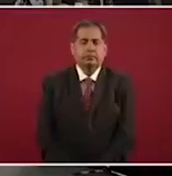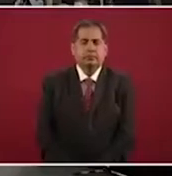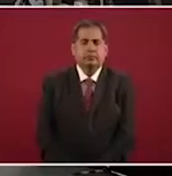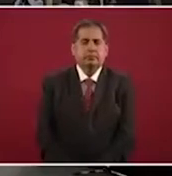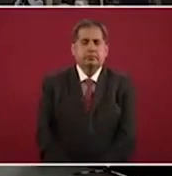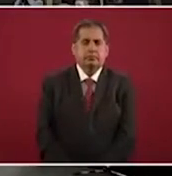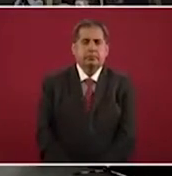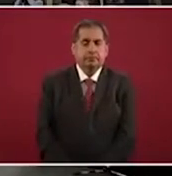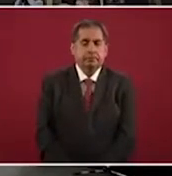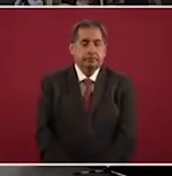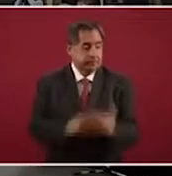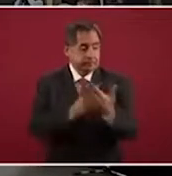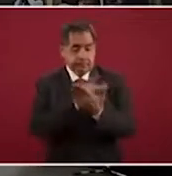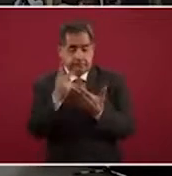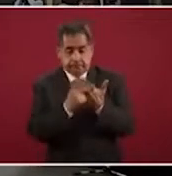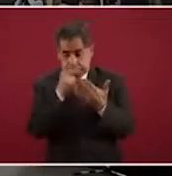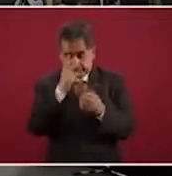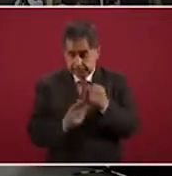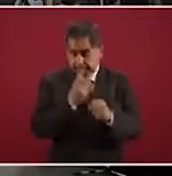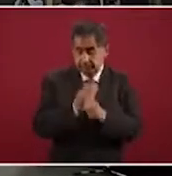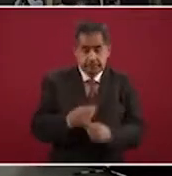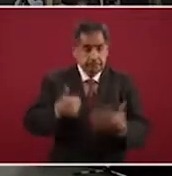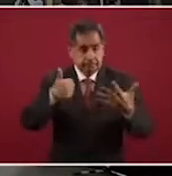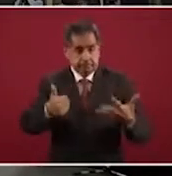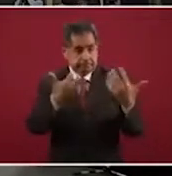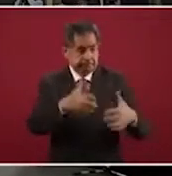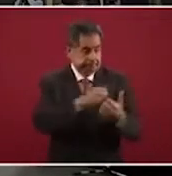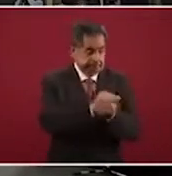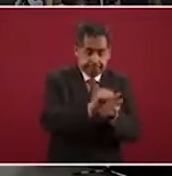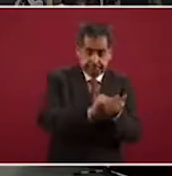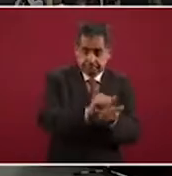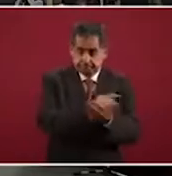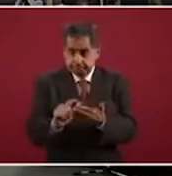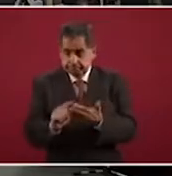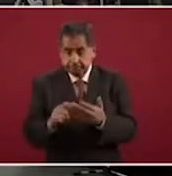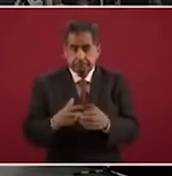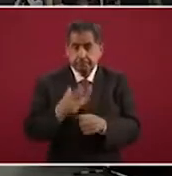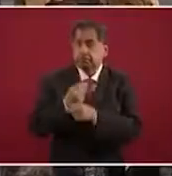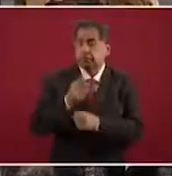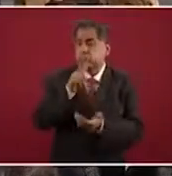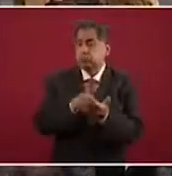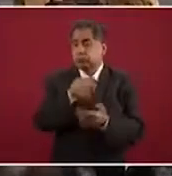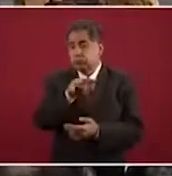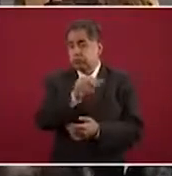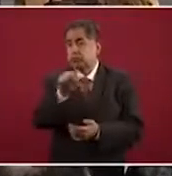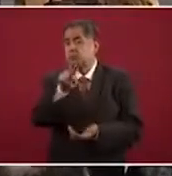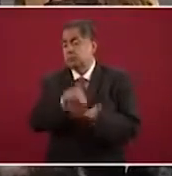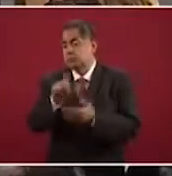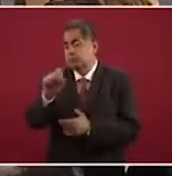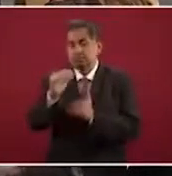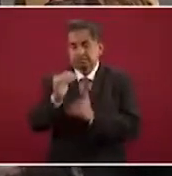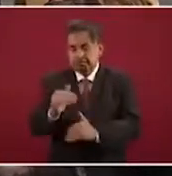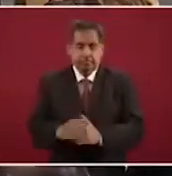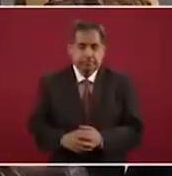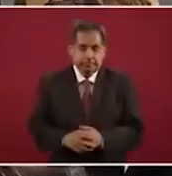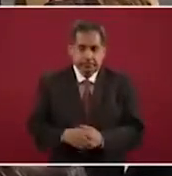si el programa para rehabilitación de las seis refinerías se planteó lo que es 2019 y 2020 también